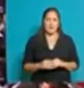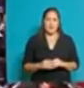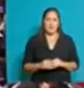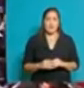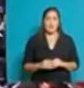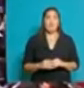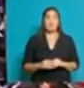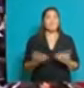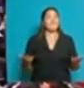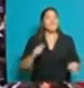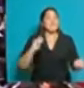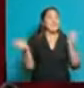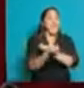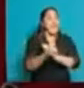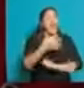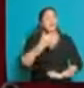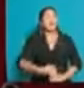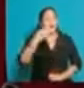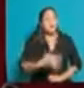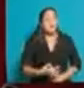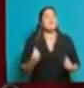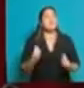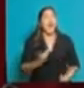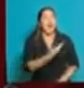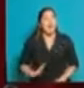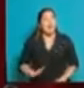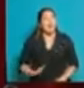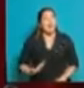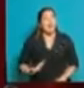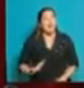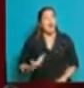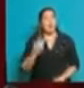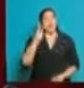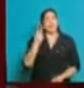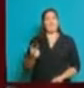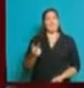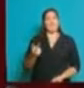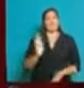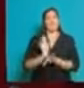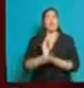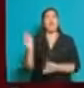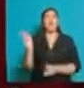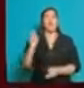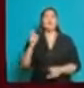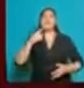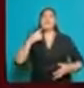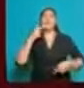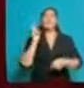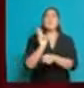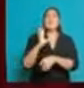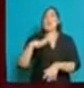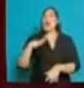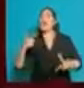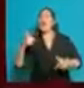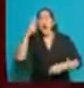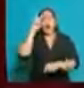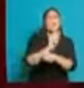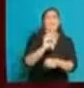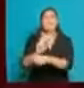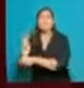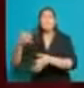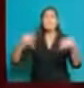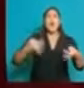Se cambia en serio cuando el Estado reconoce que la inseguridad no es una sensación y trabaja de forma federal